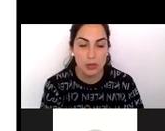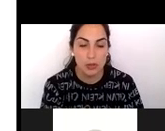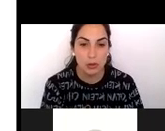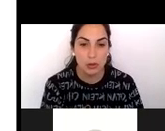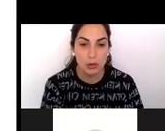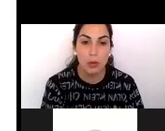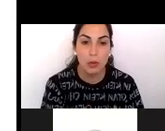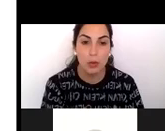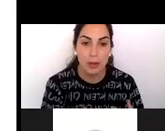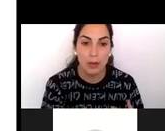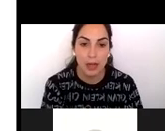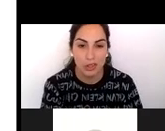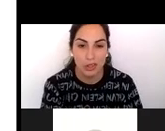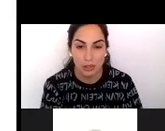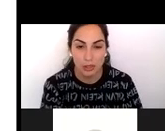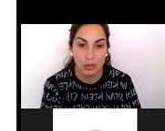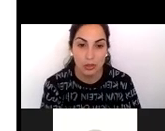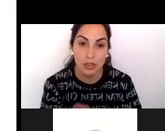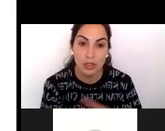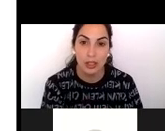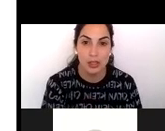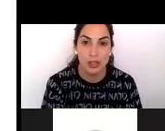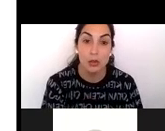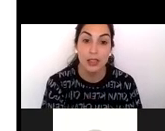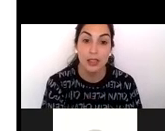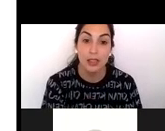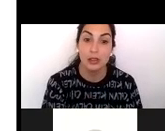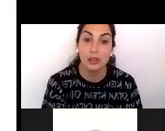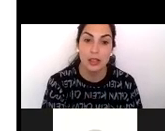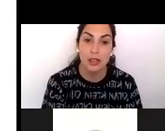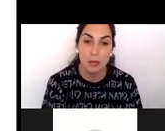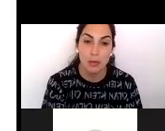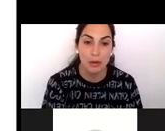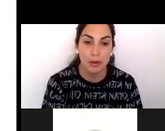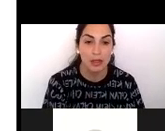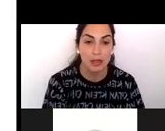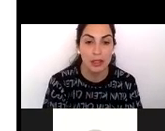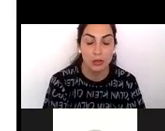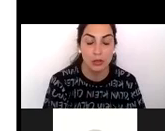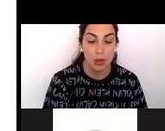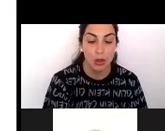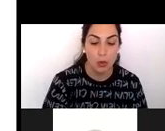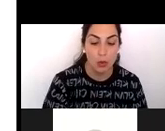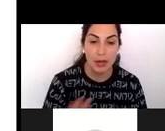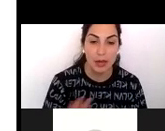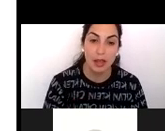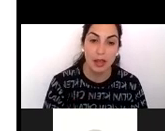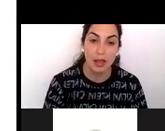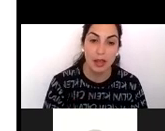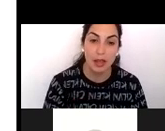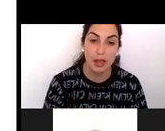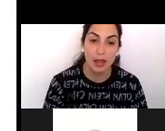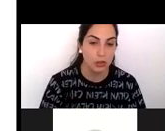sí usando un lenguaje más claro y no tan docto, ni usar tantos tecnicismos, a menos que esté leyendo un apartado